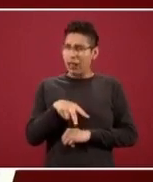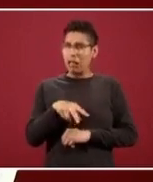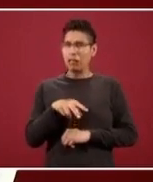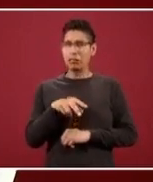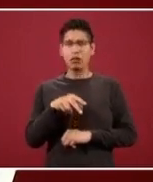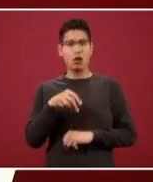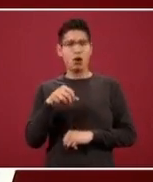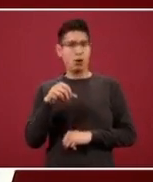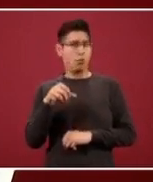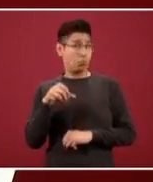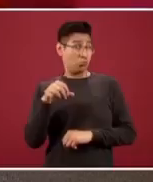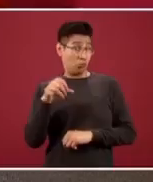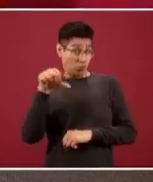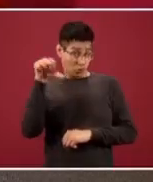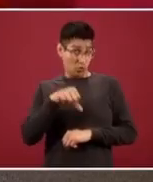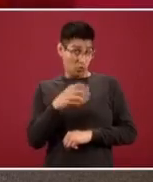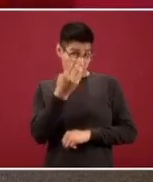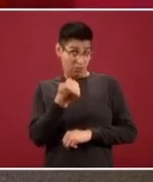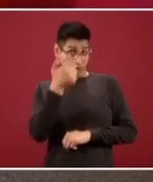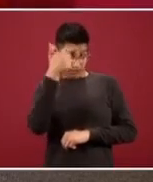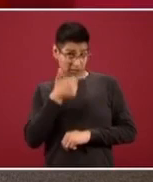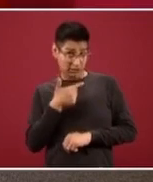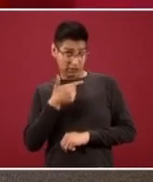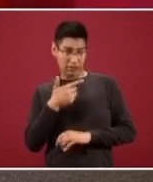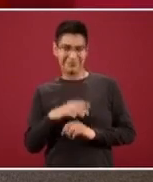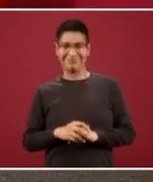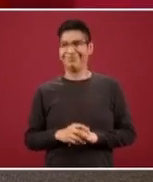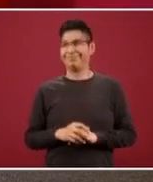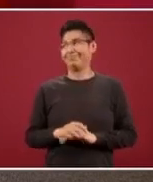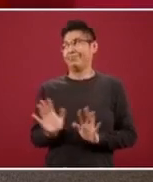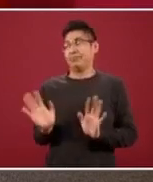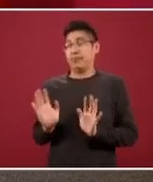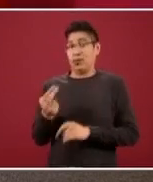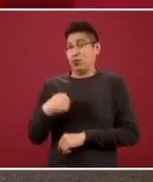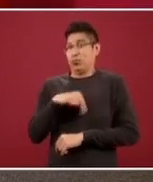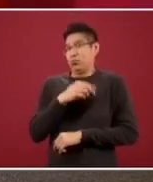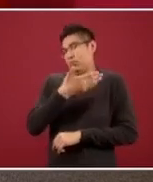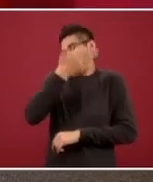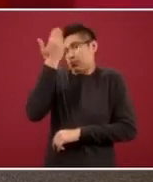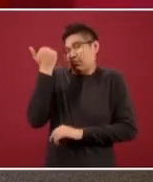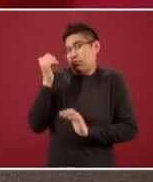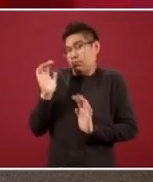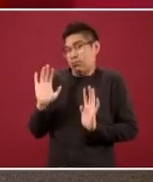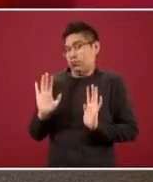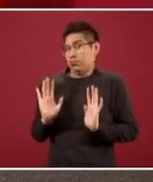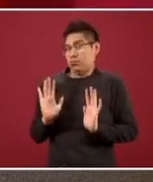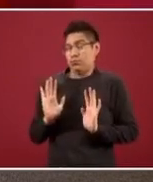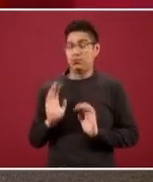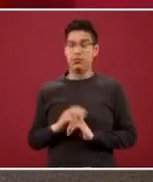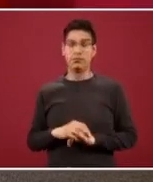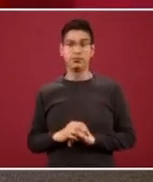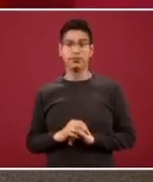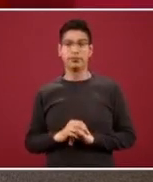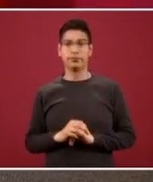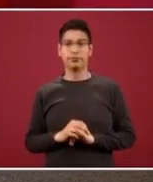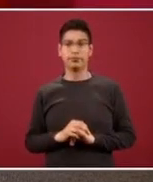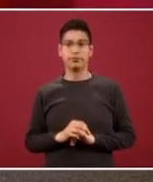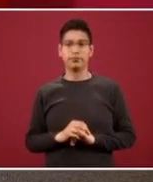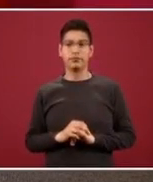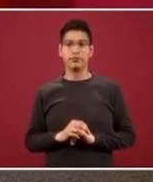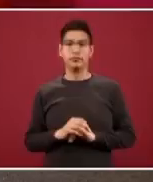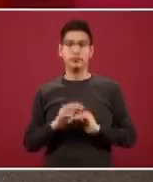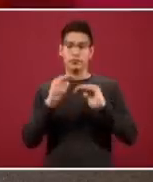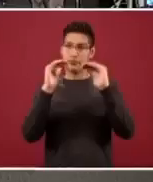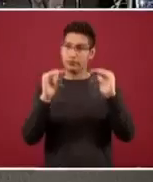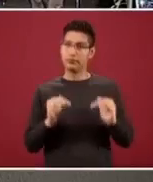haber un mensaje a la nación. Gracias. Nosotros no sabemos si el presidente va a dar un mensaje el día de hoy. Seguía por